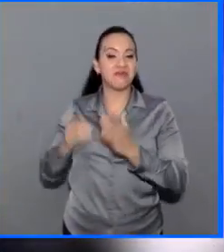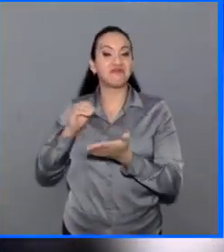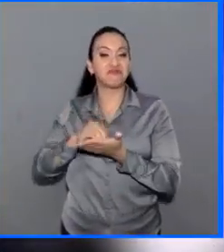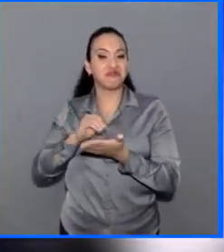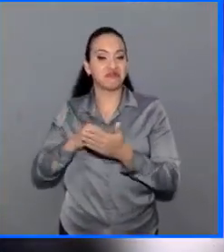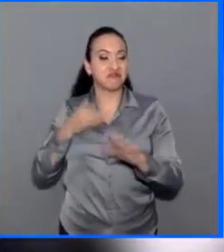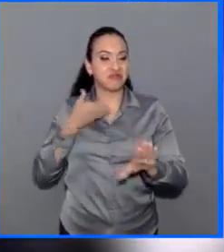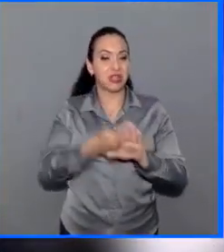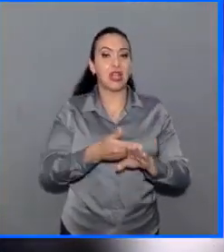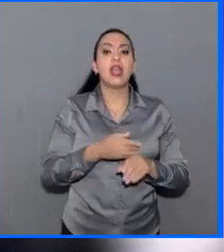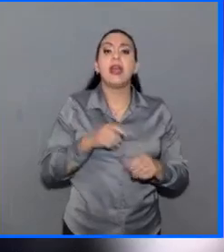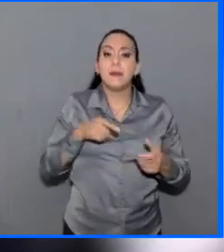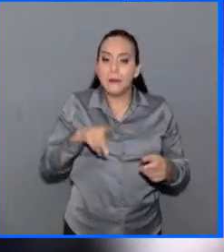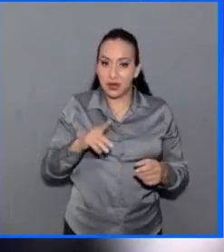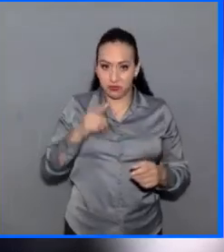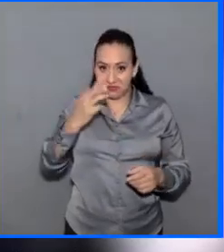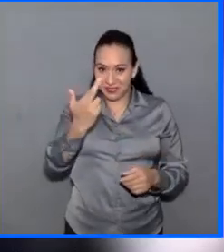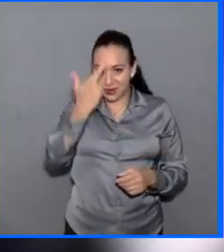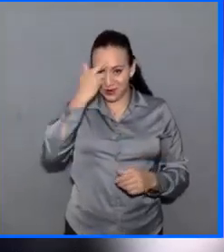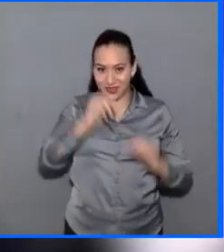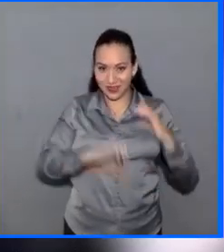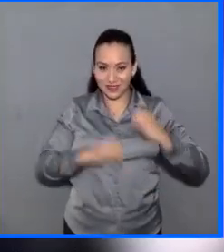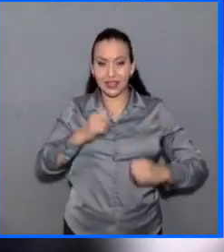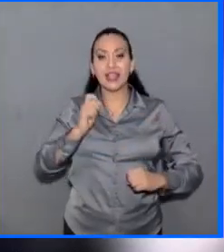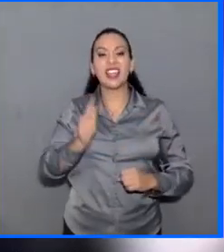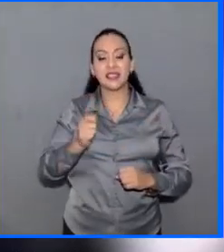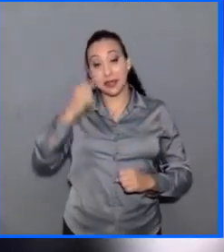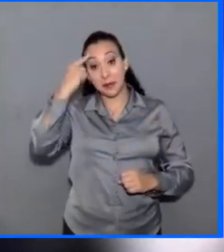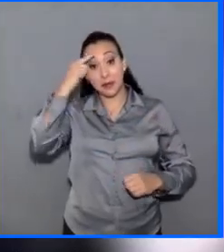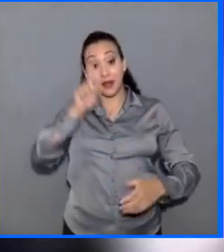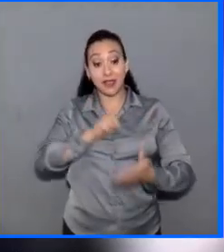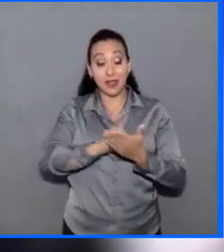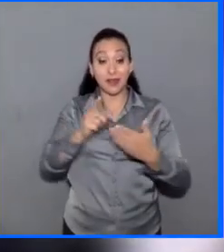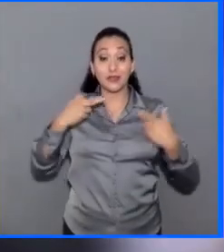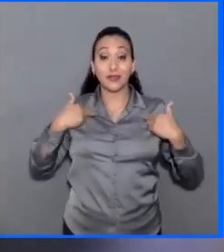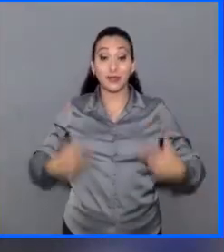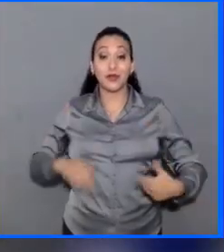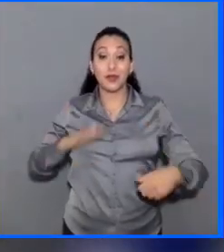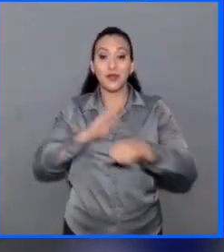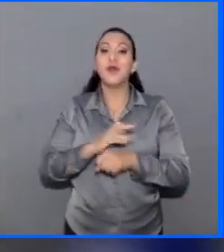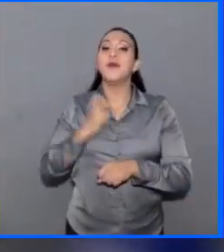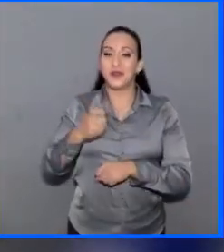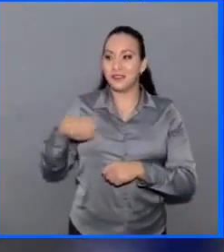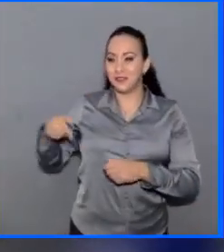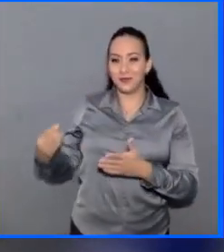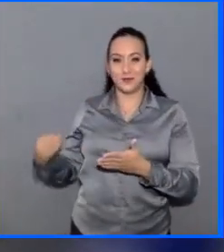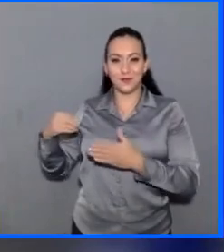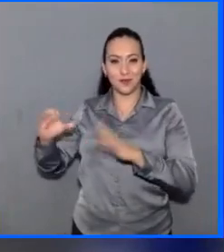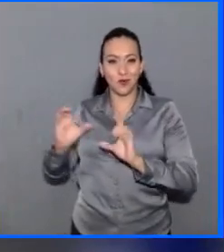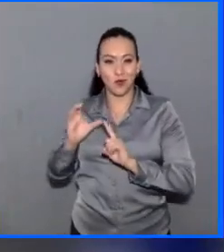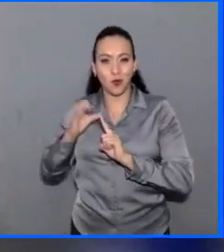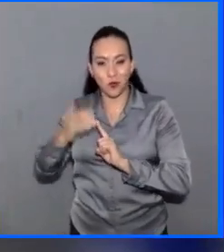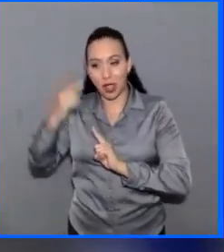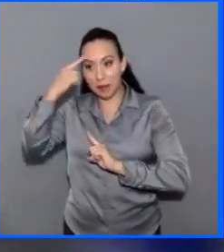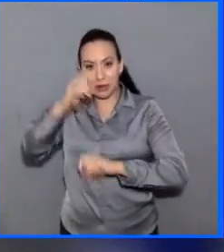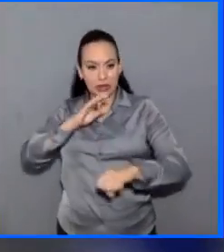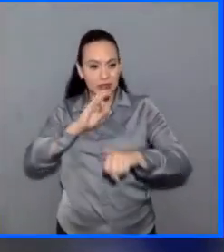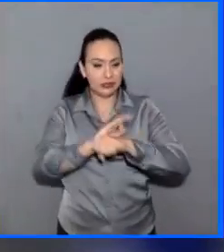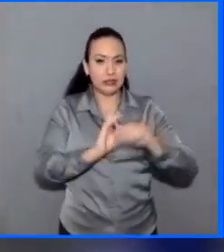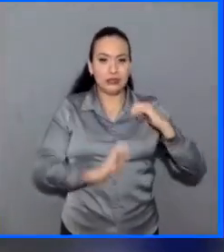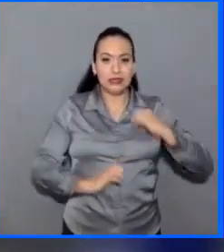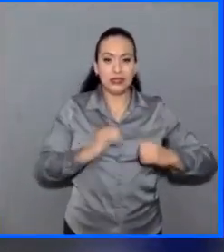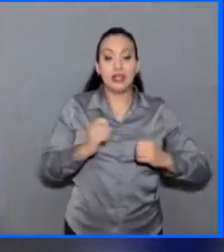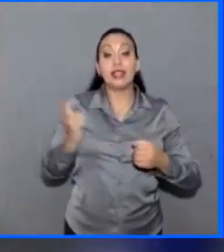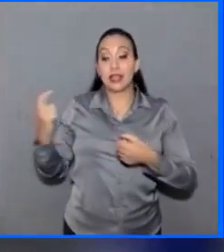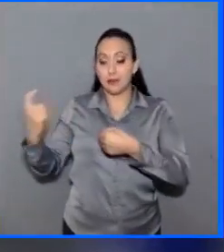humanos. Por ello se creó un comité que permite evaluar el estado que guarda la independencia de los poderes judiciales que integran la Cumbre